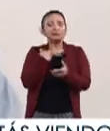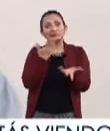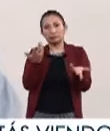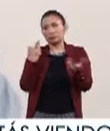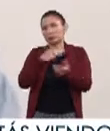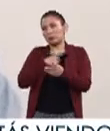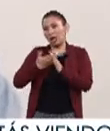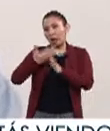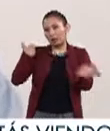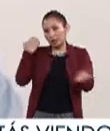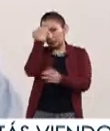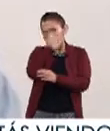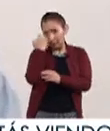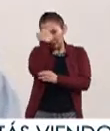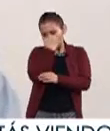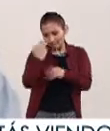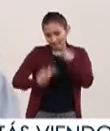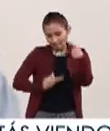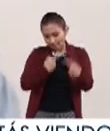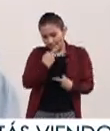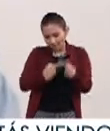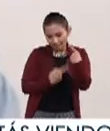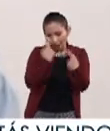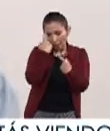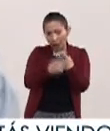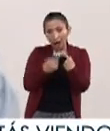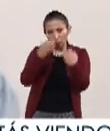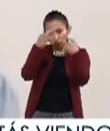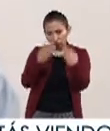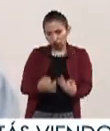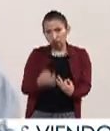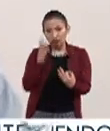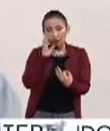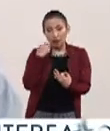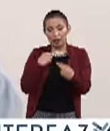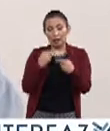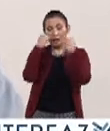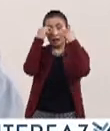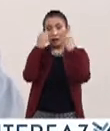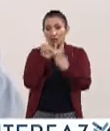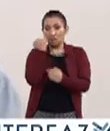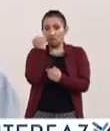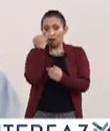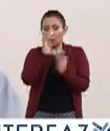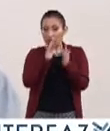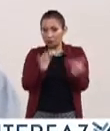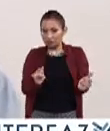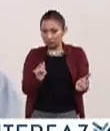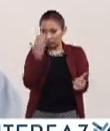que realizar un examen para comprobar mi nivel de francés.